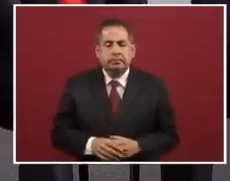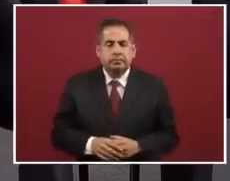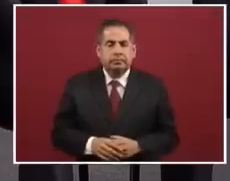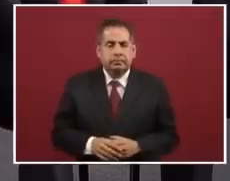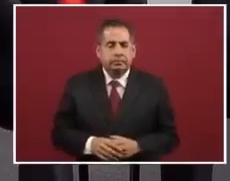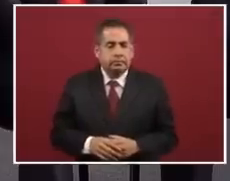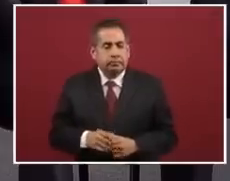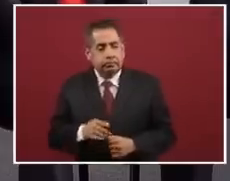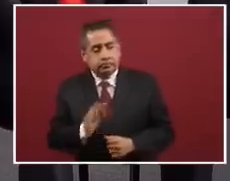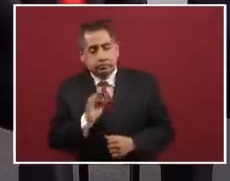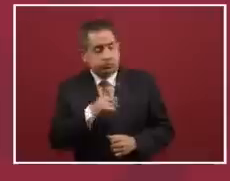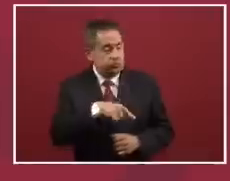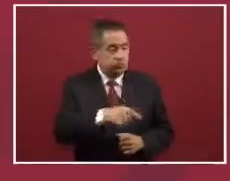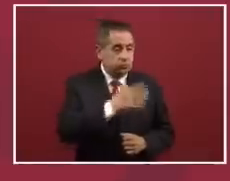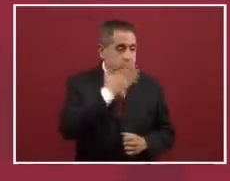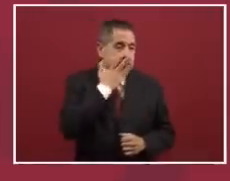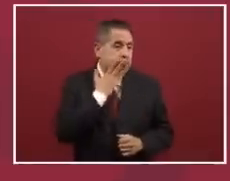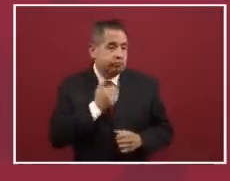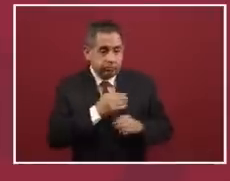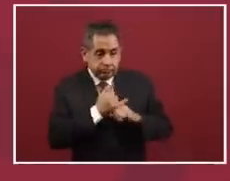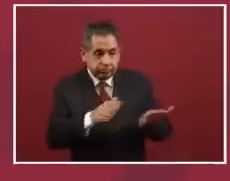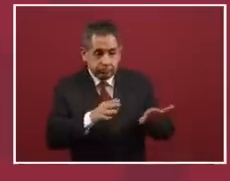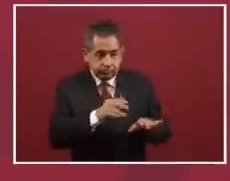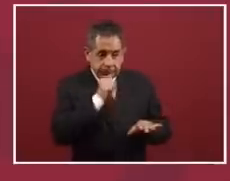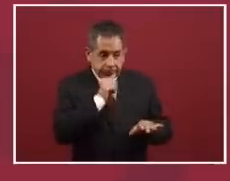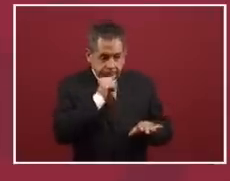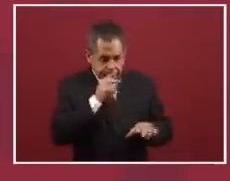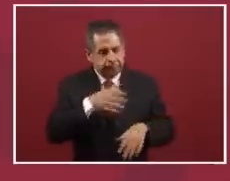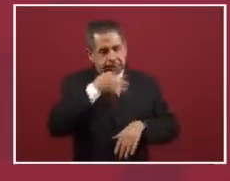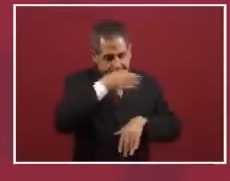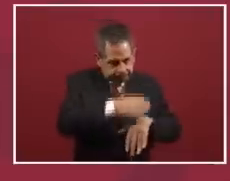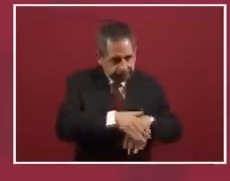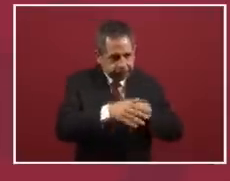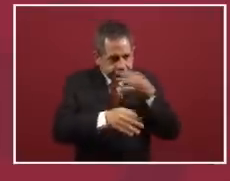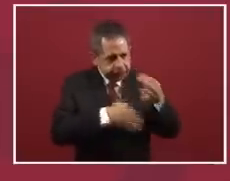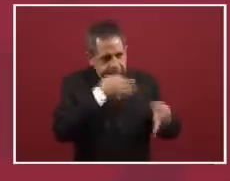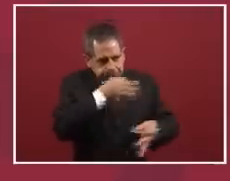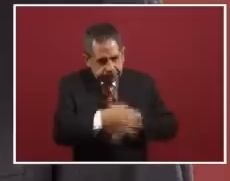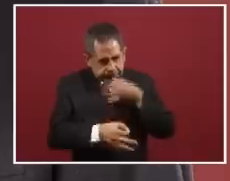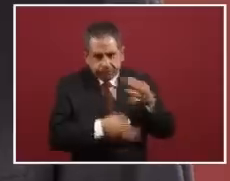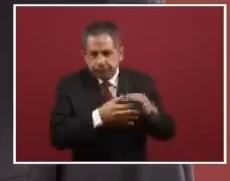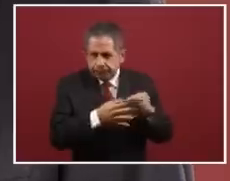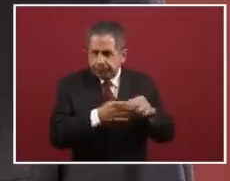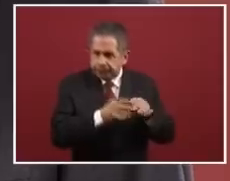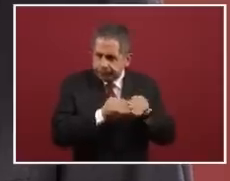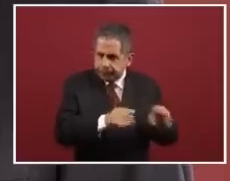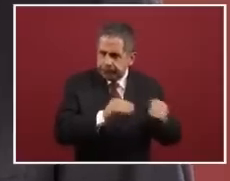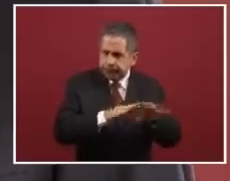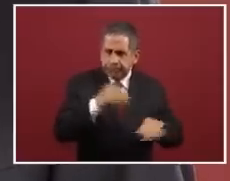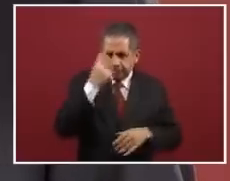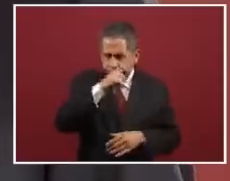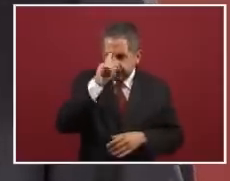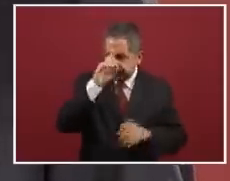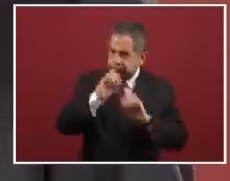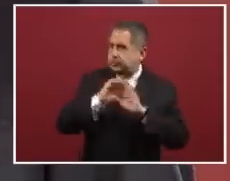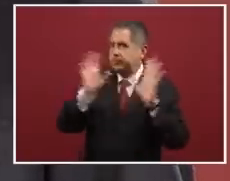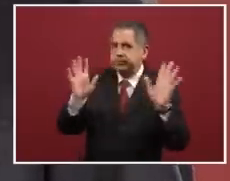no tienen todos los elementos para que se